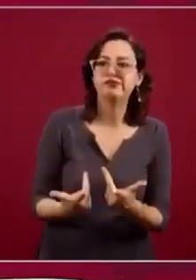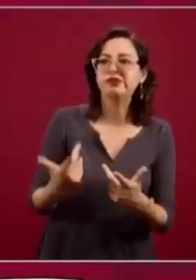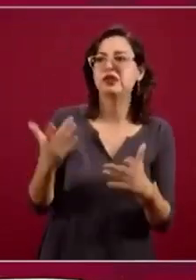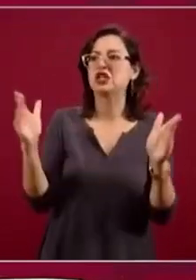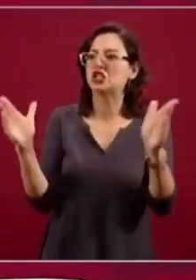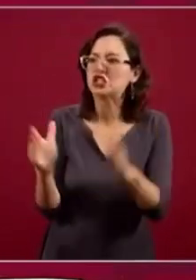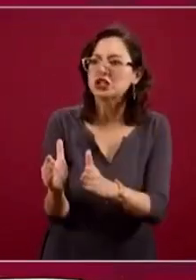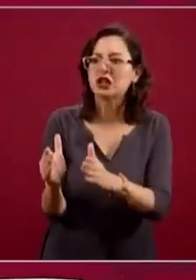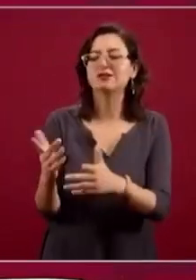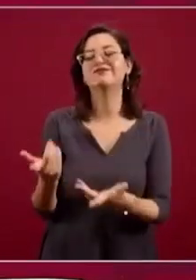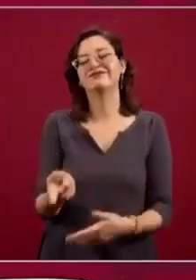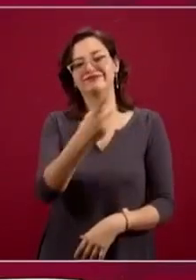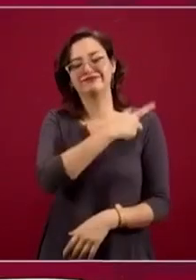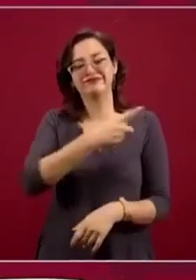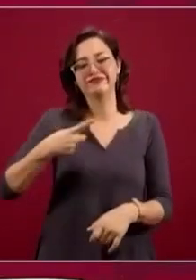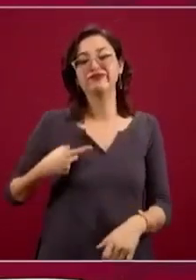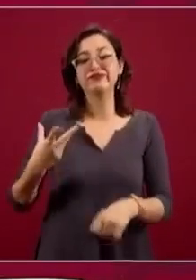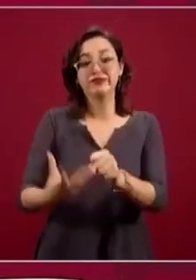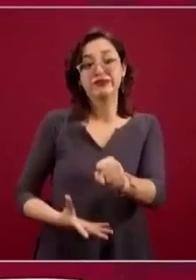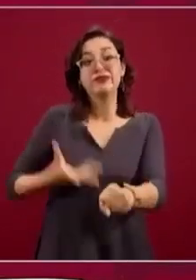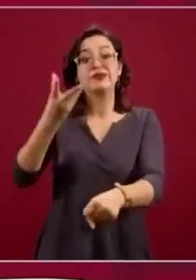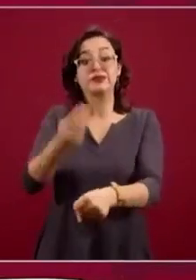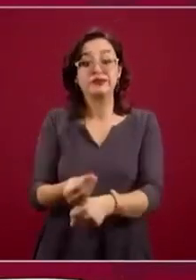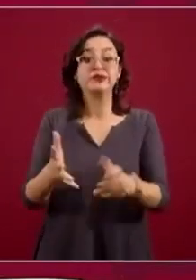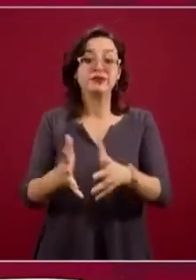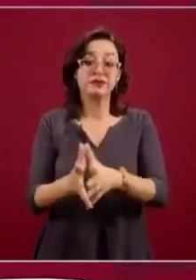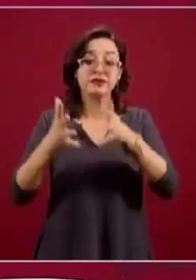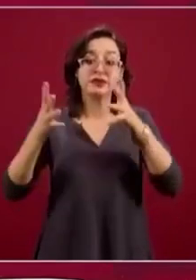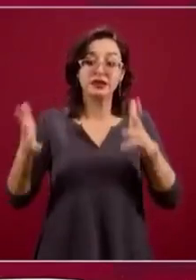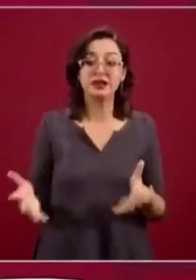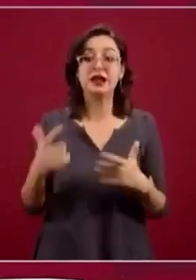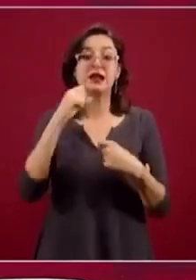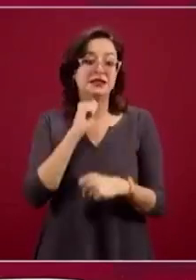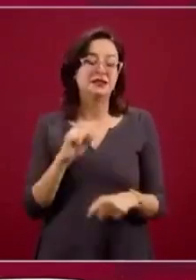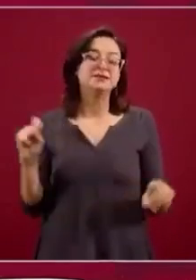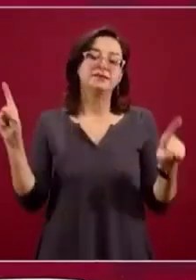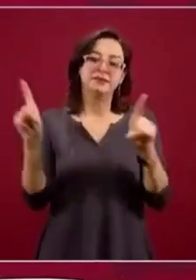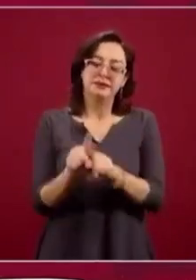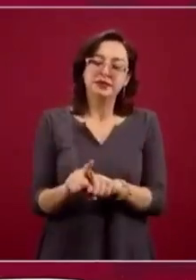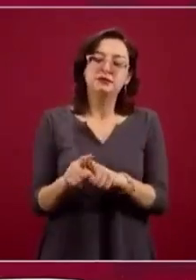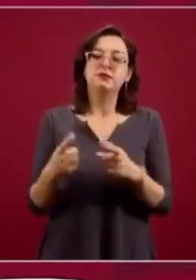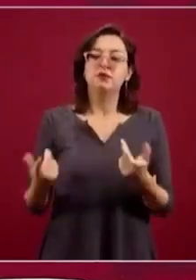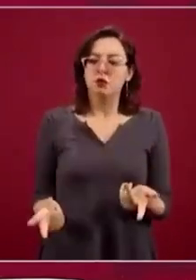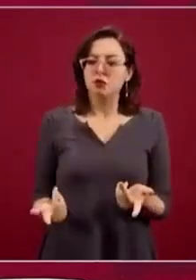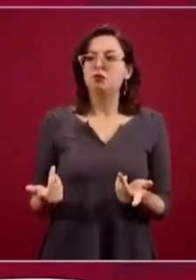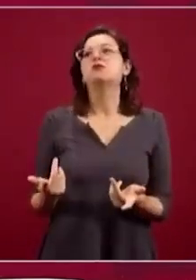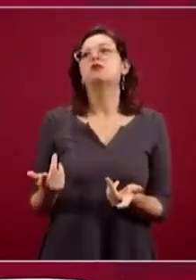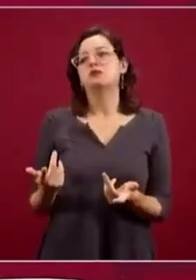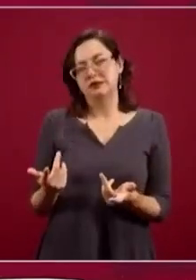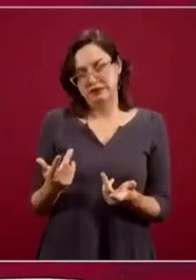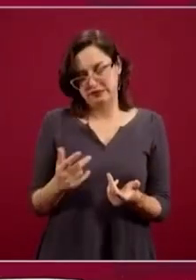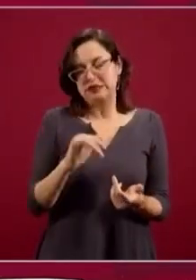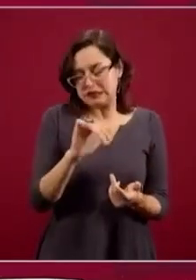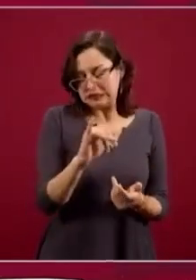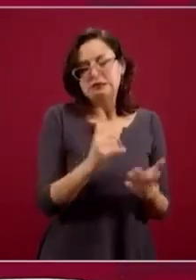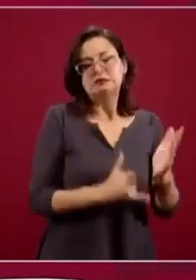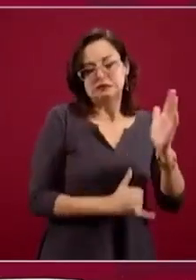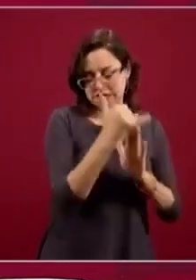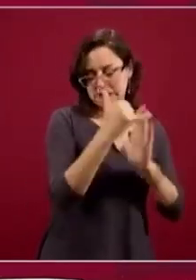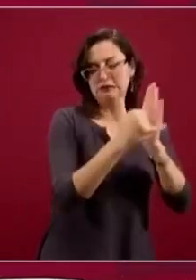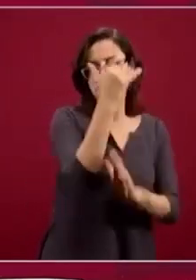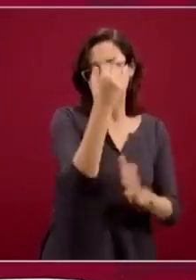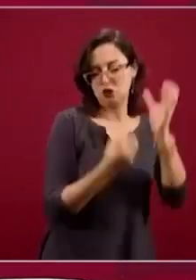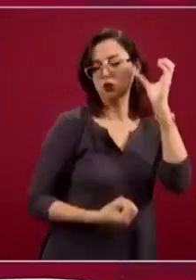de viviendas que tenemos que seguir construyendo si hay una demanda constante de viviendas nuevas pero hay que tomar como base